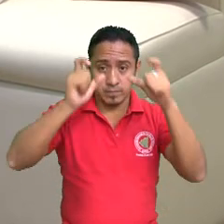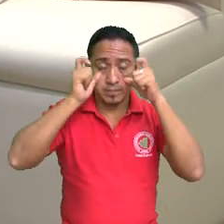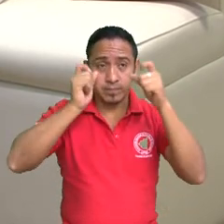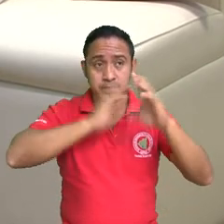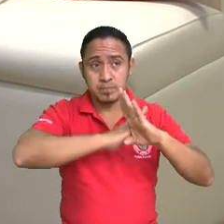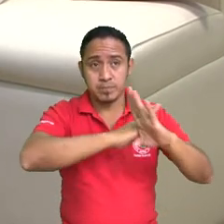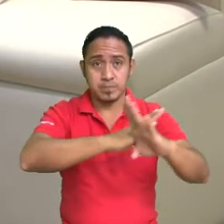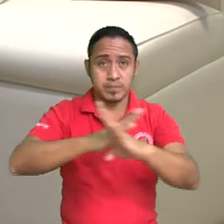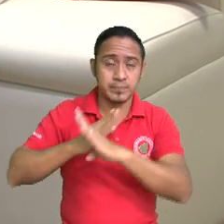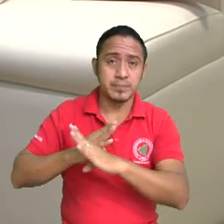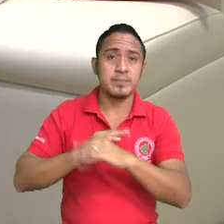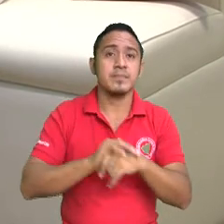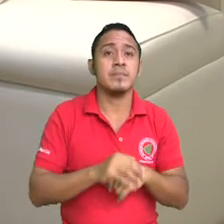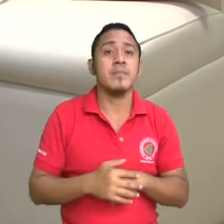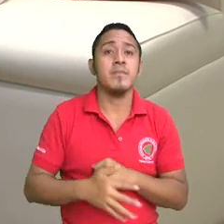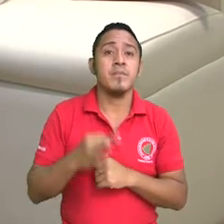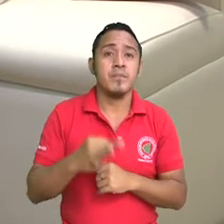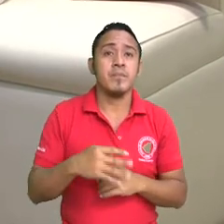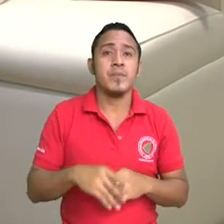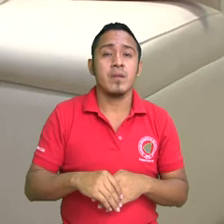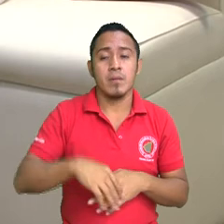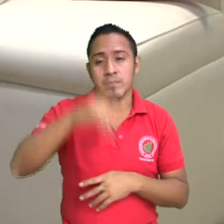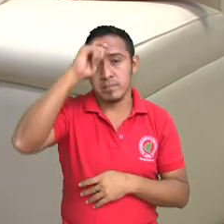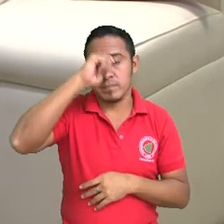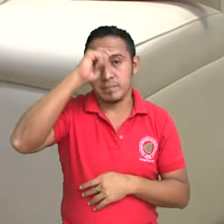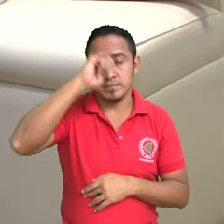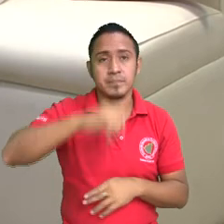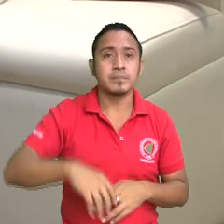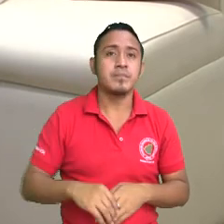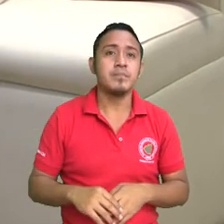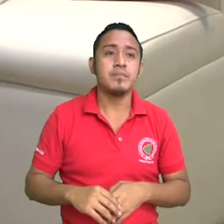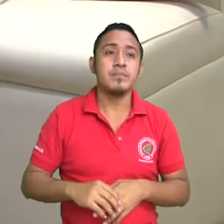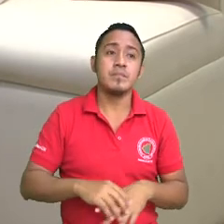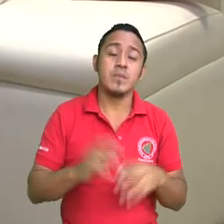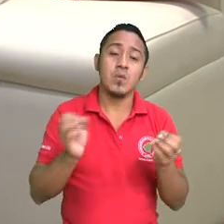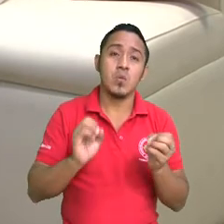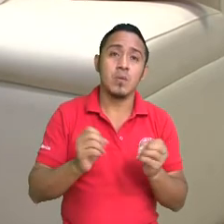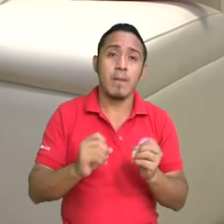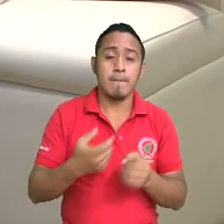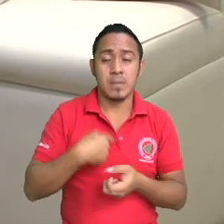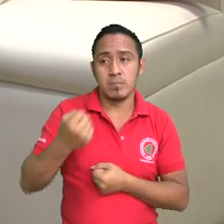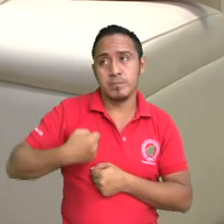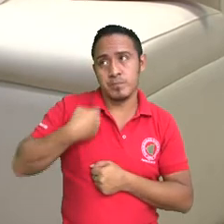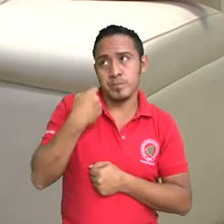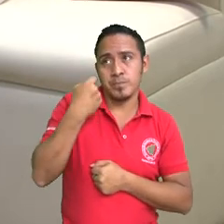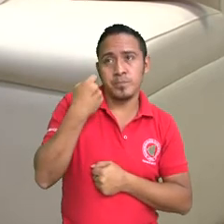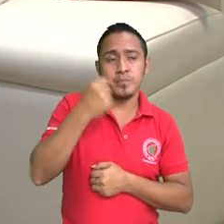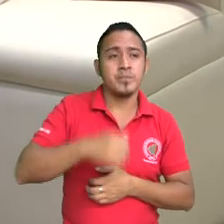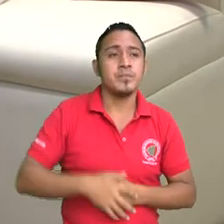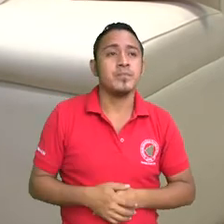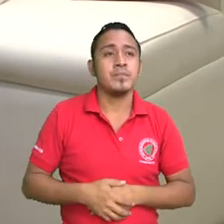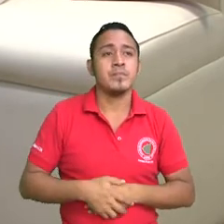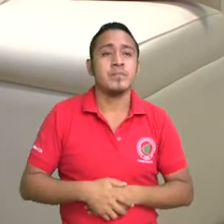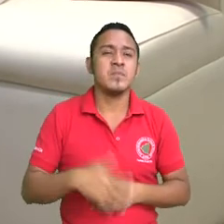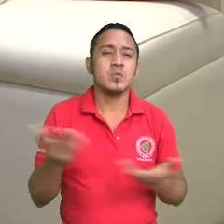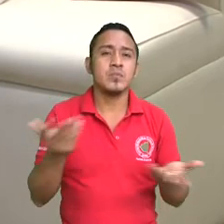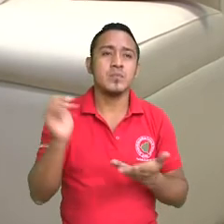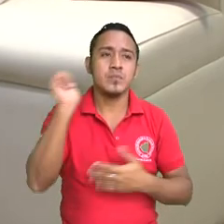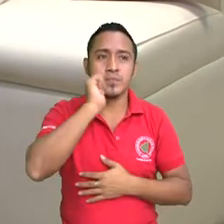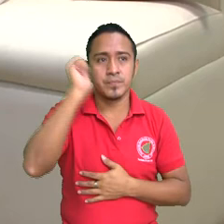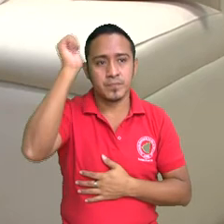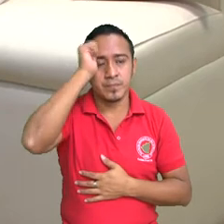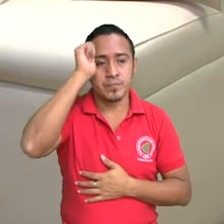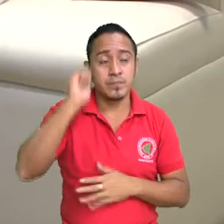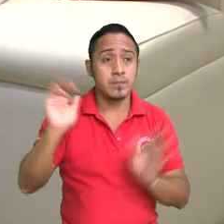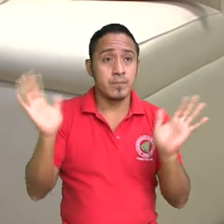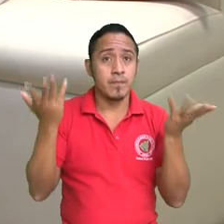solar. Totalmente recomendable, asociados a una gorra o asociados a una sombrilla. En el caso del adulto mayor, ya que su